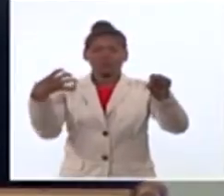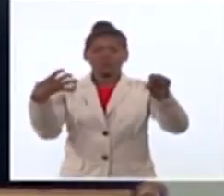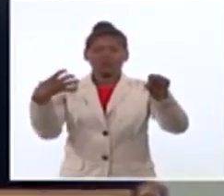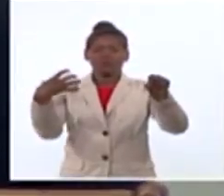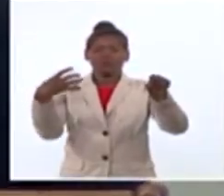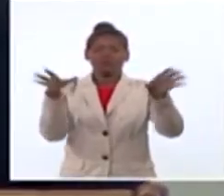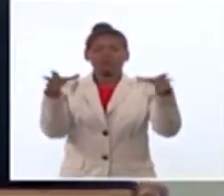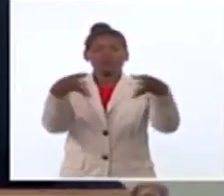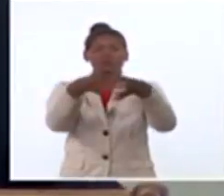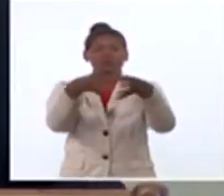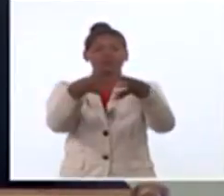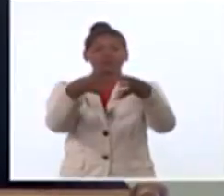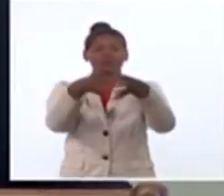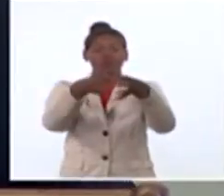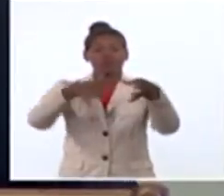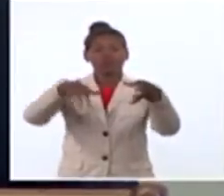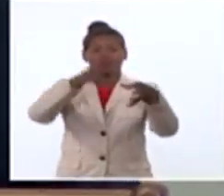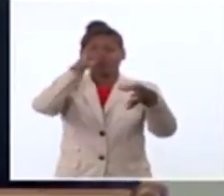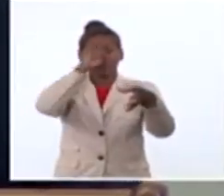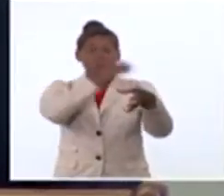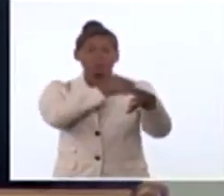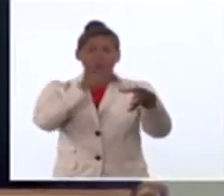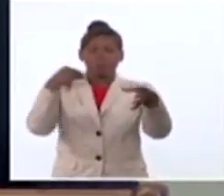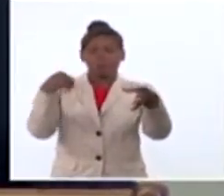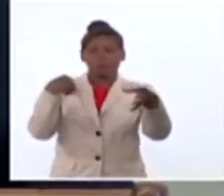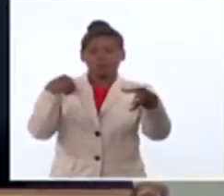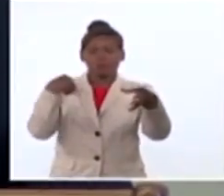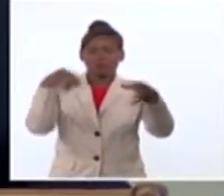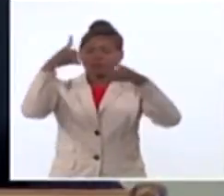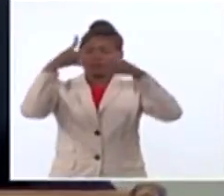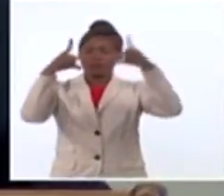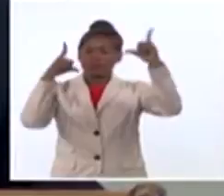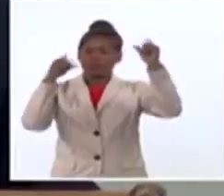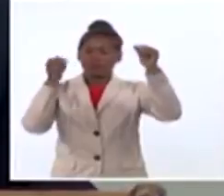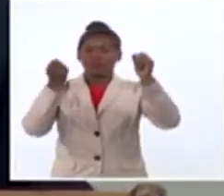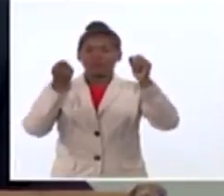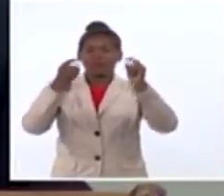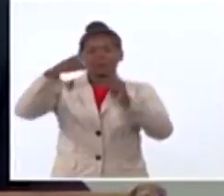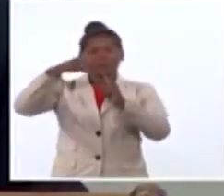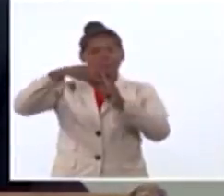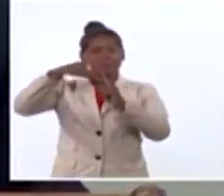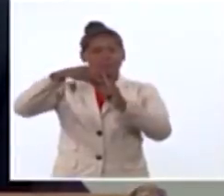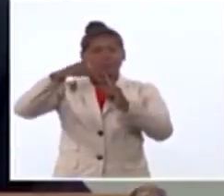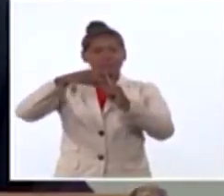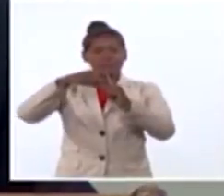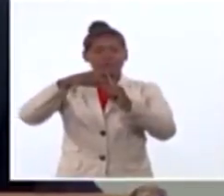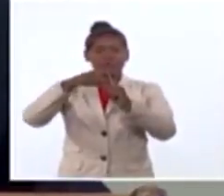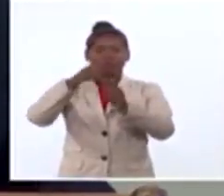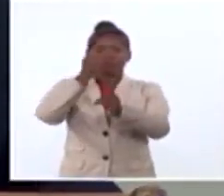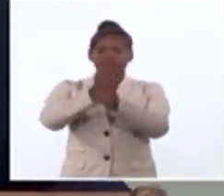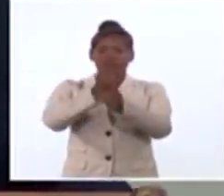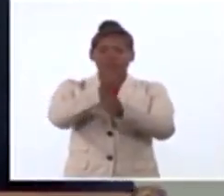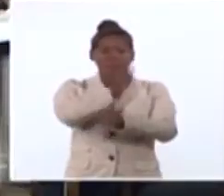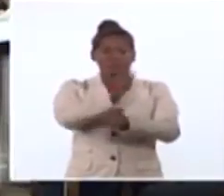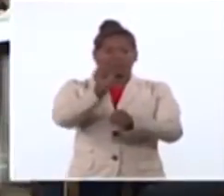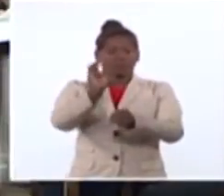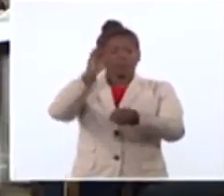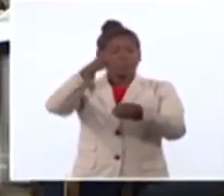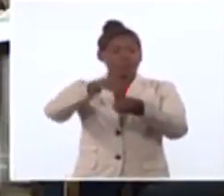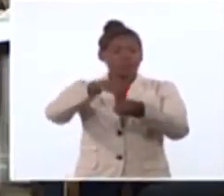salud, a nuestros médicos, paramédicos, a nuestros científicos